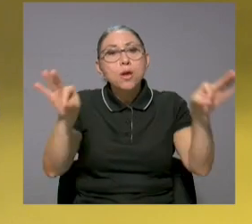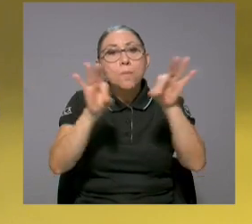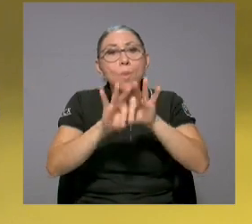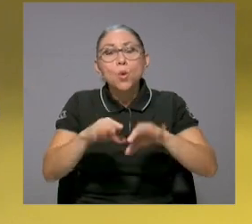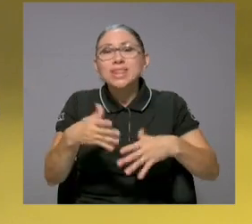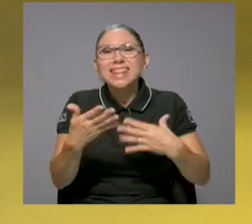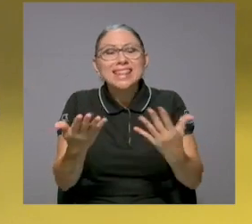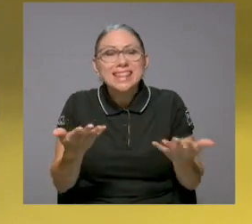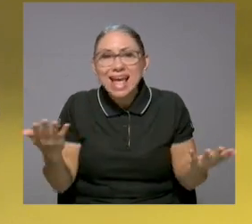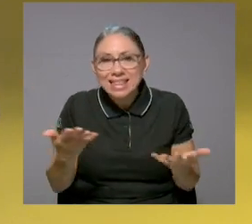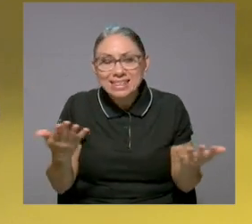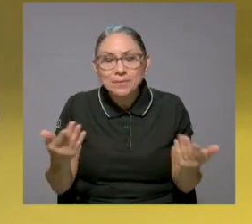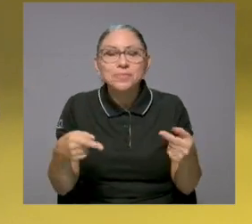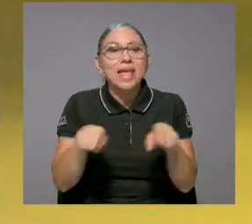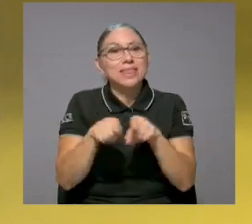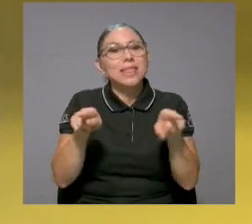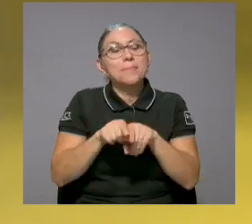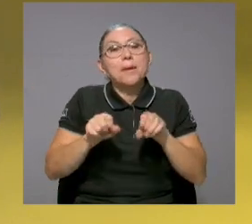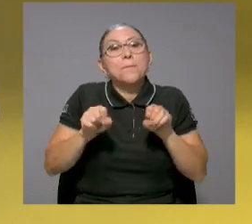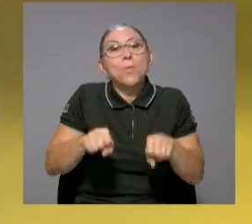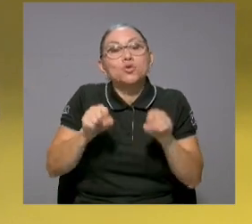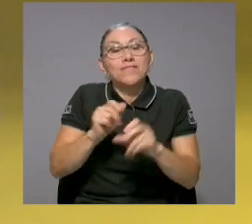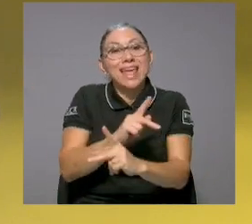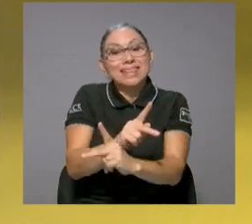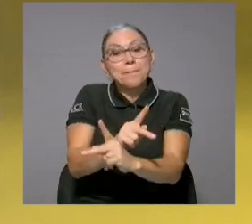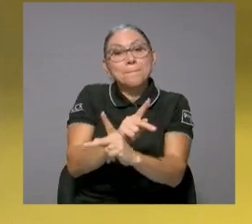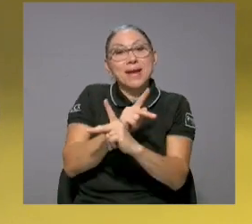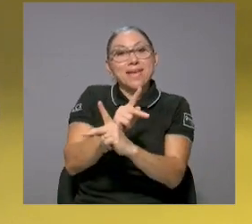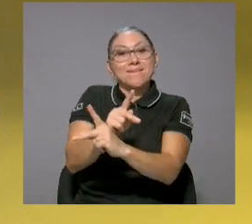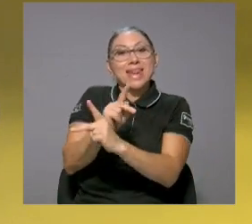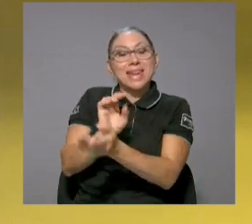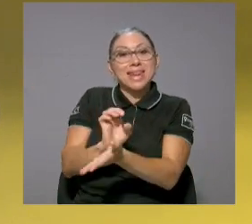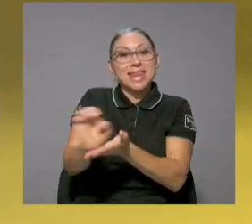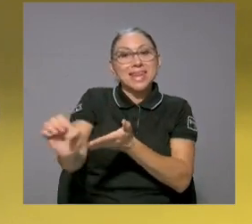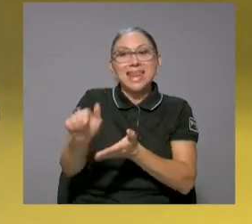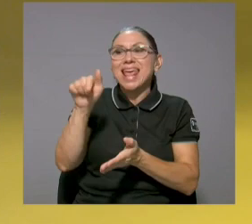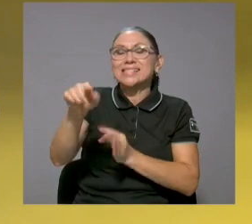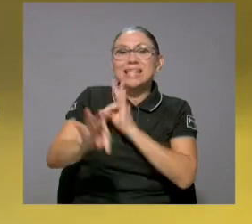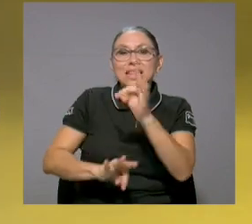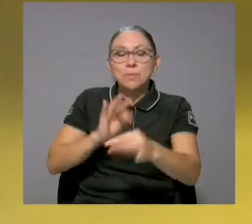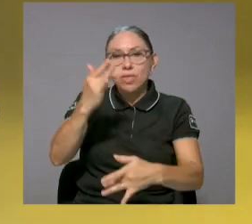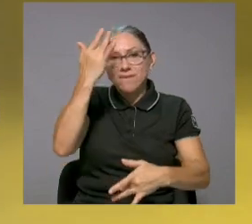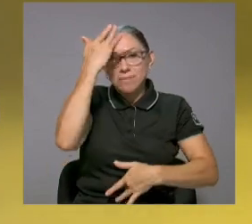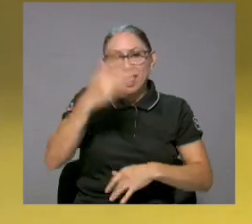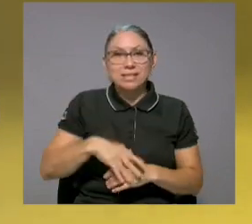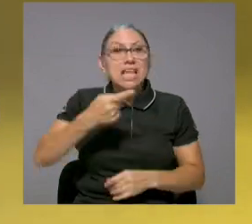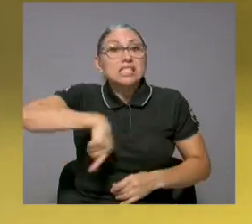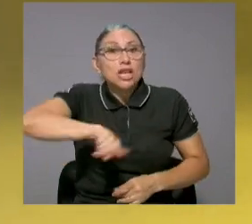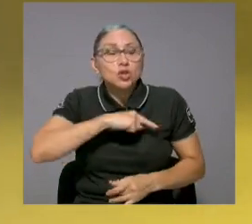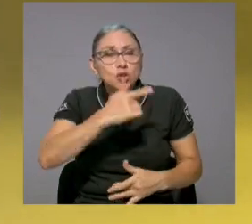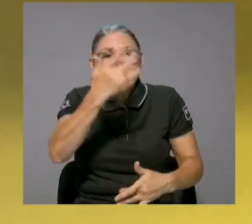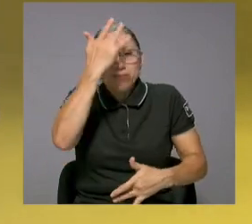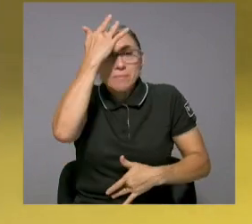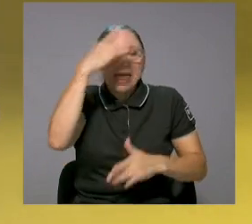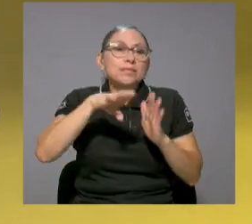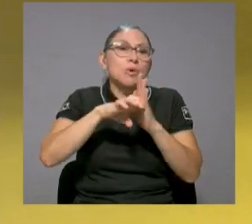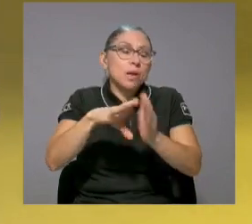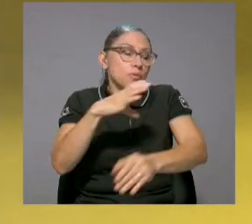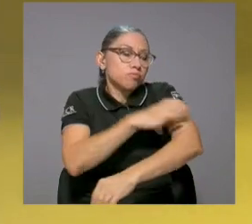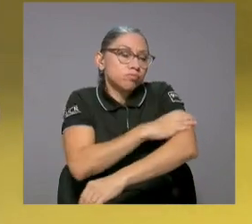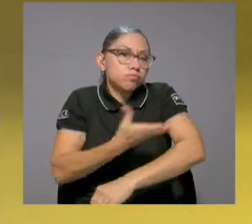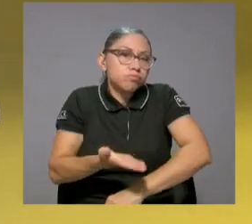es también la posibilidad de prevenir ese tipo de enfermedades. A ver, cuando padecemos de enfermedades como